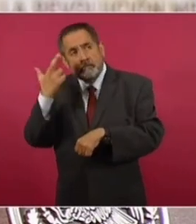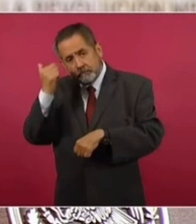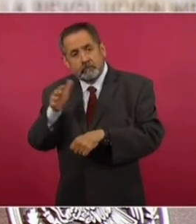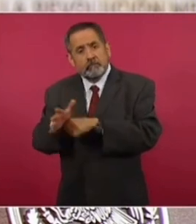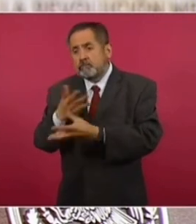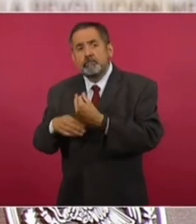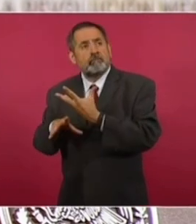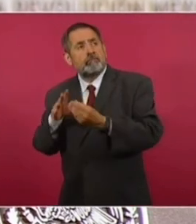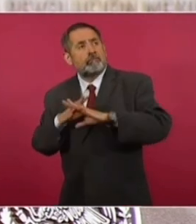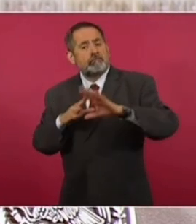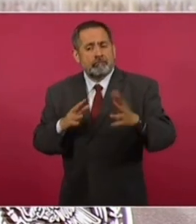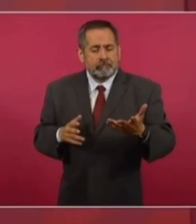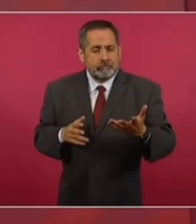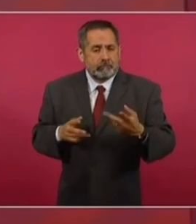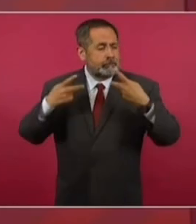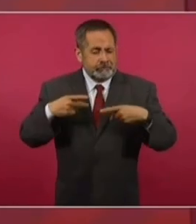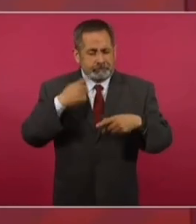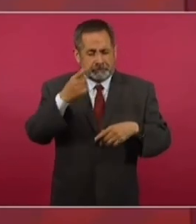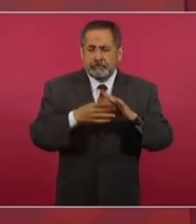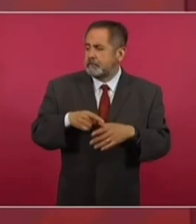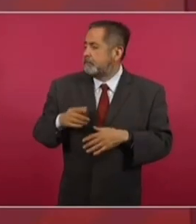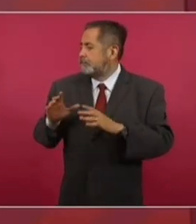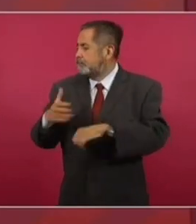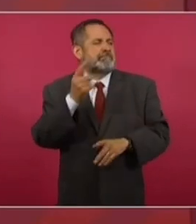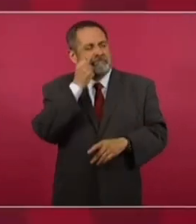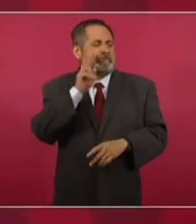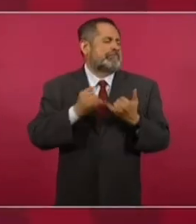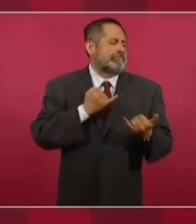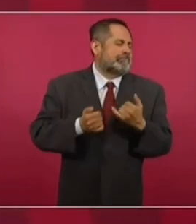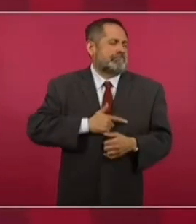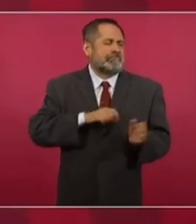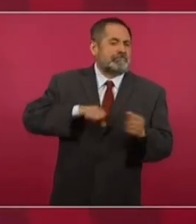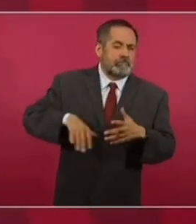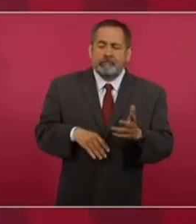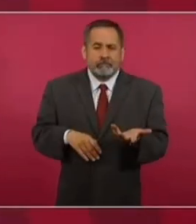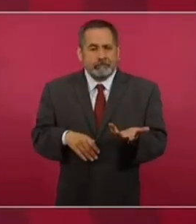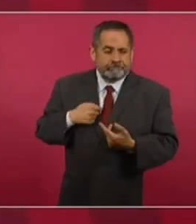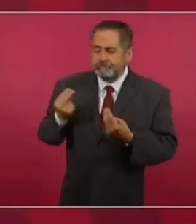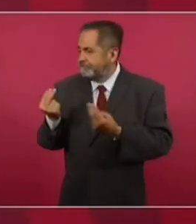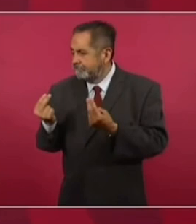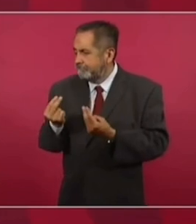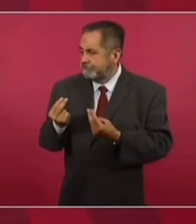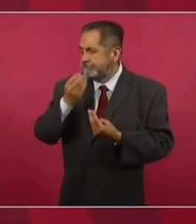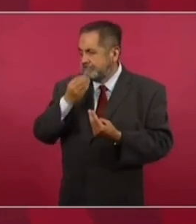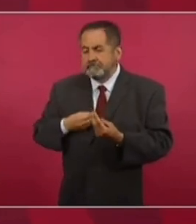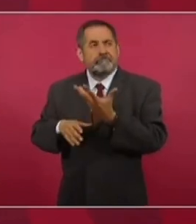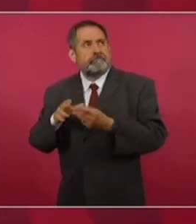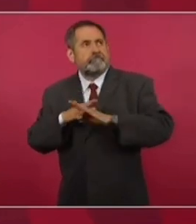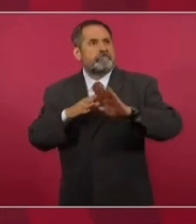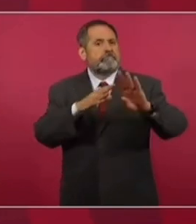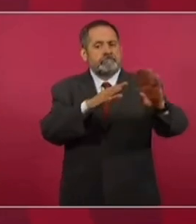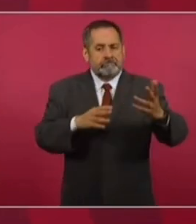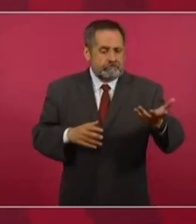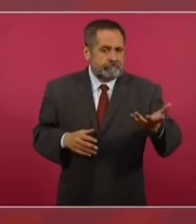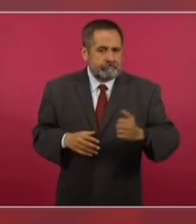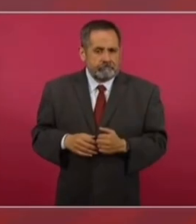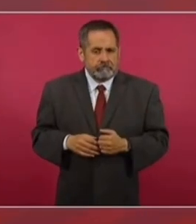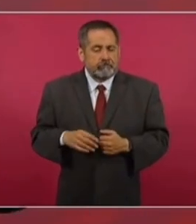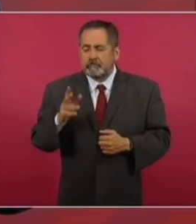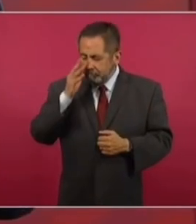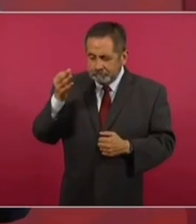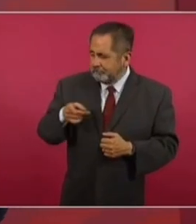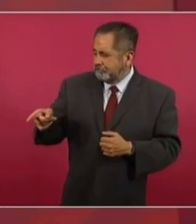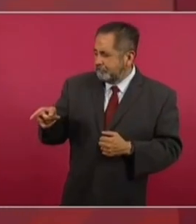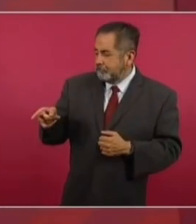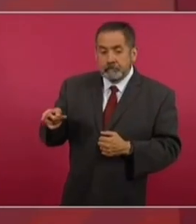no sale de sus pueblos, no abandona a su familia por gusto, lo hace por necesidad. Y tenemos probado que si hay